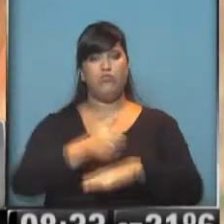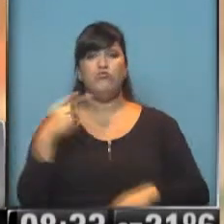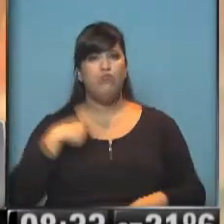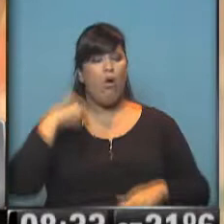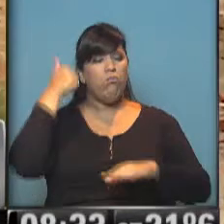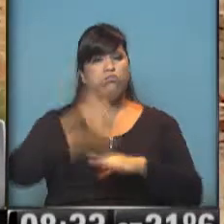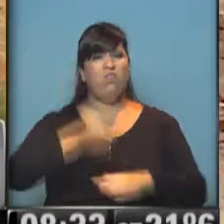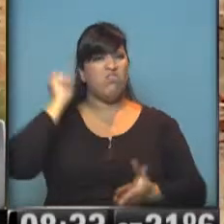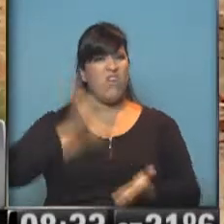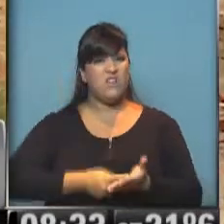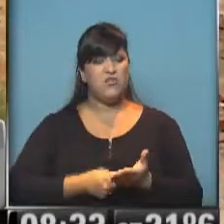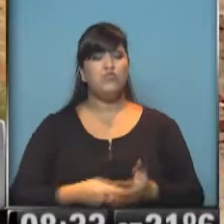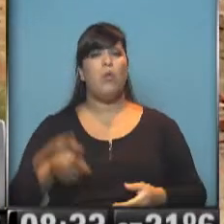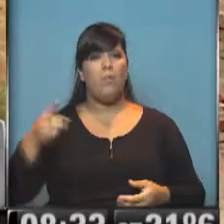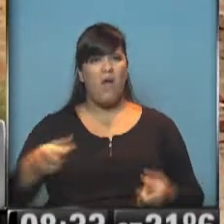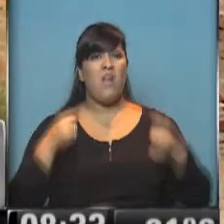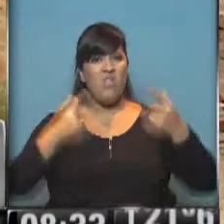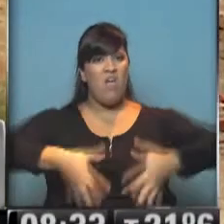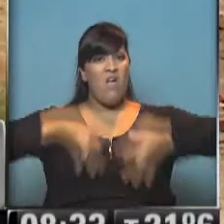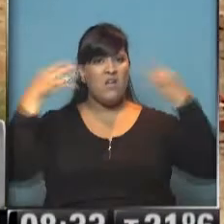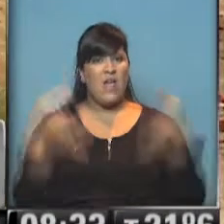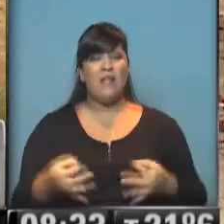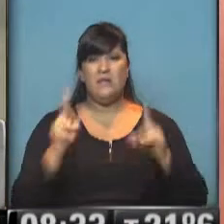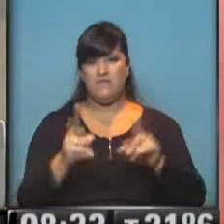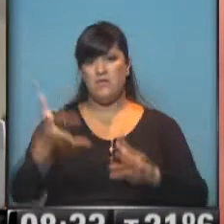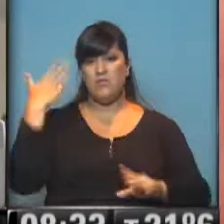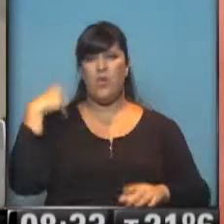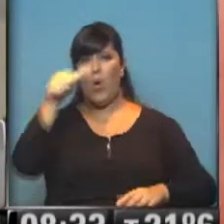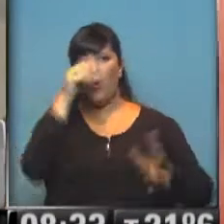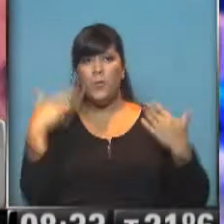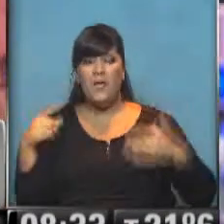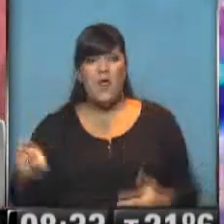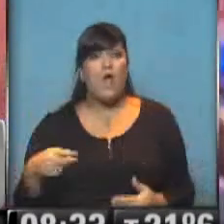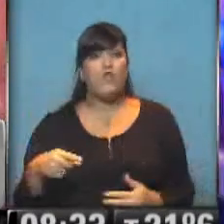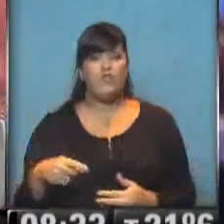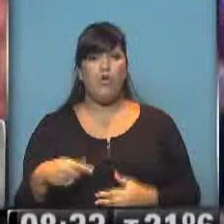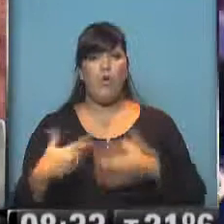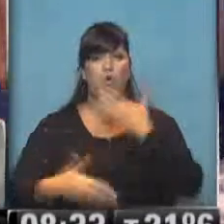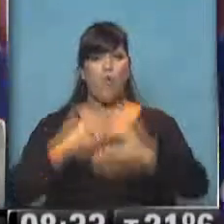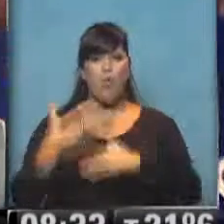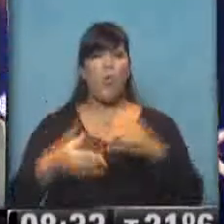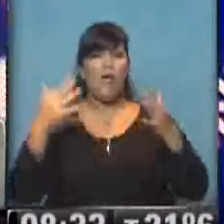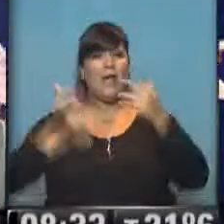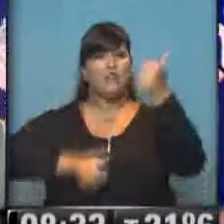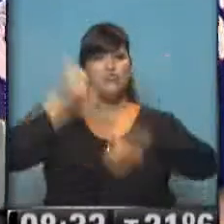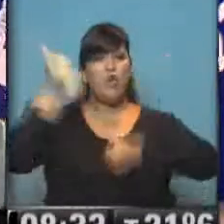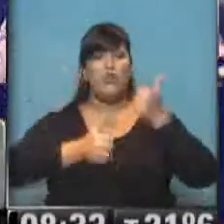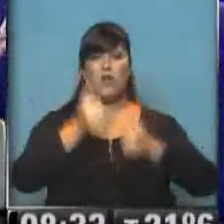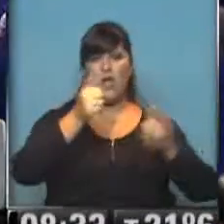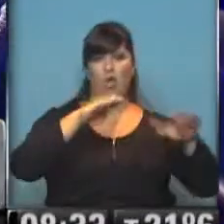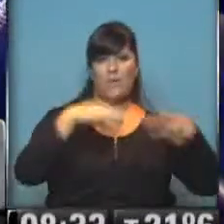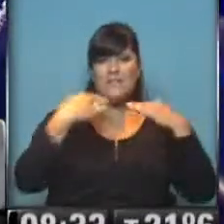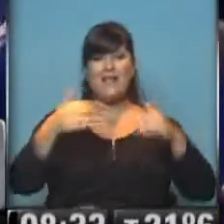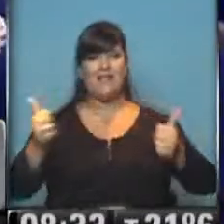y la decisión para garantizar, como lo hemos hecho en este verano, que jueguen el torneo con ambas parcialidades.